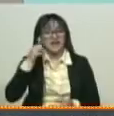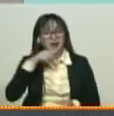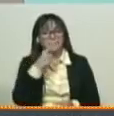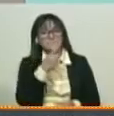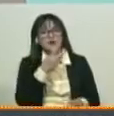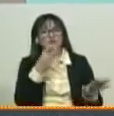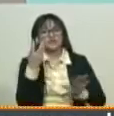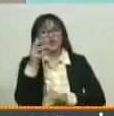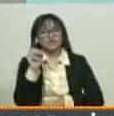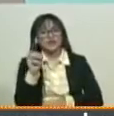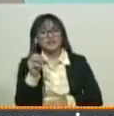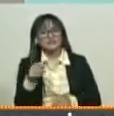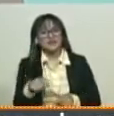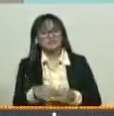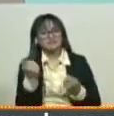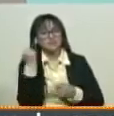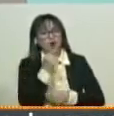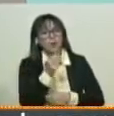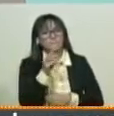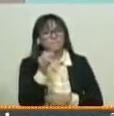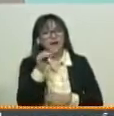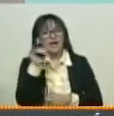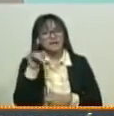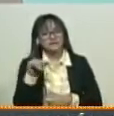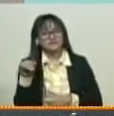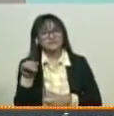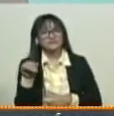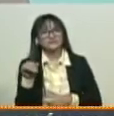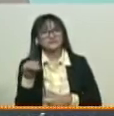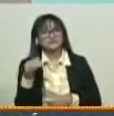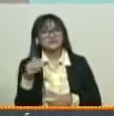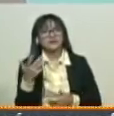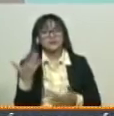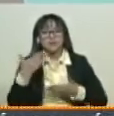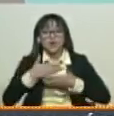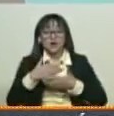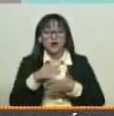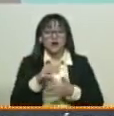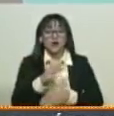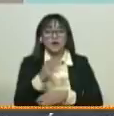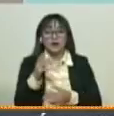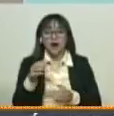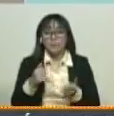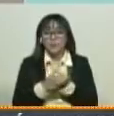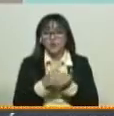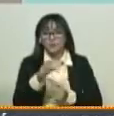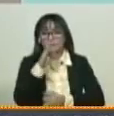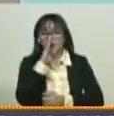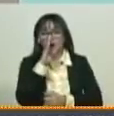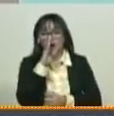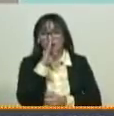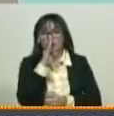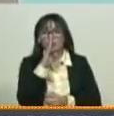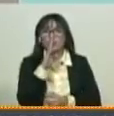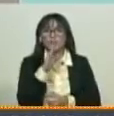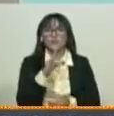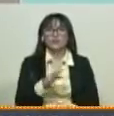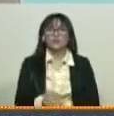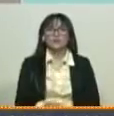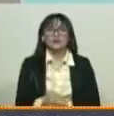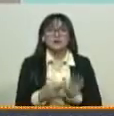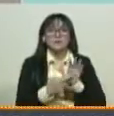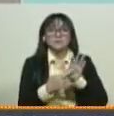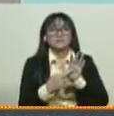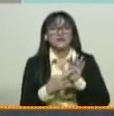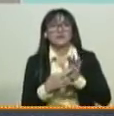1830, ni con el bloqueo a nuestras costas que contó con el apoyo de banqueros y de